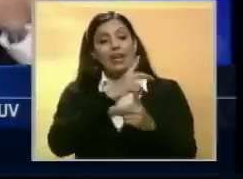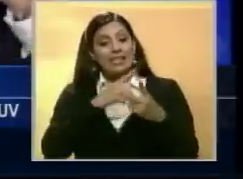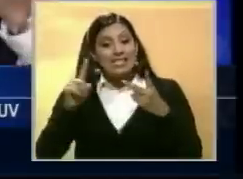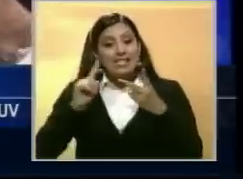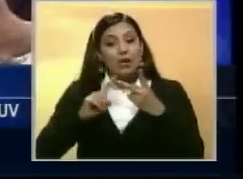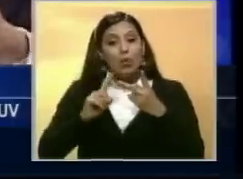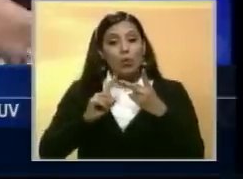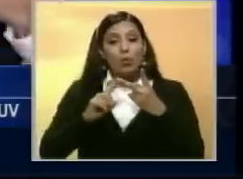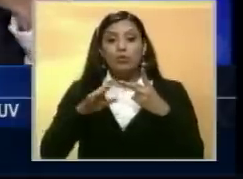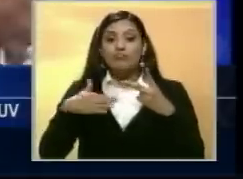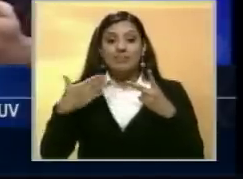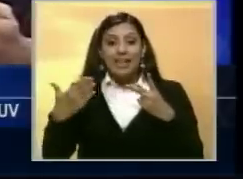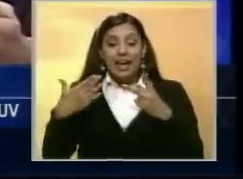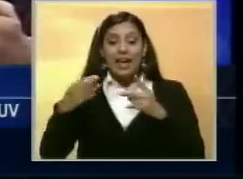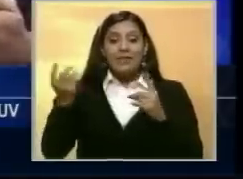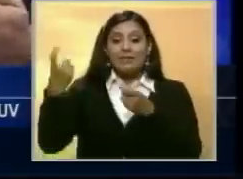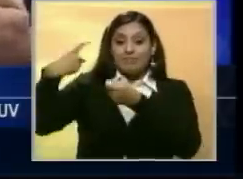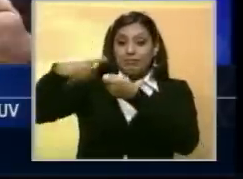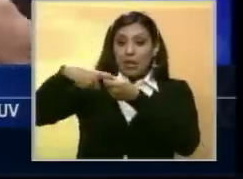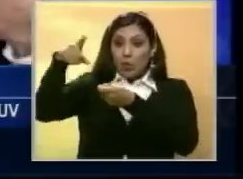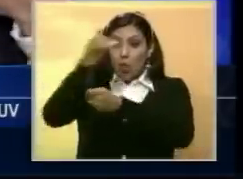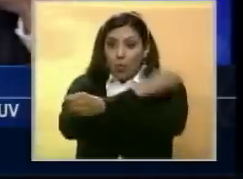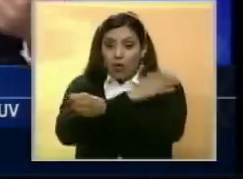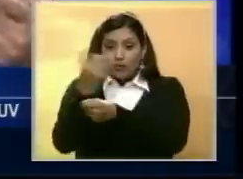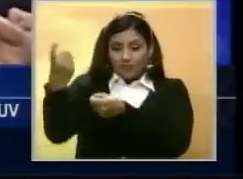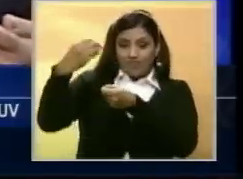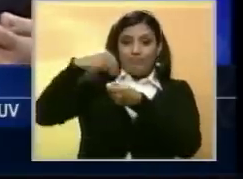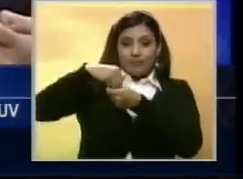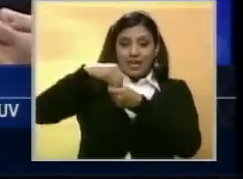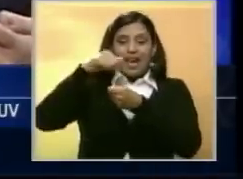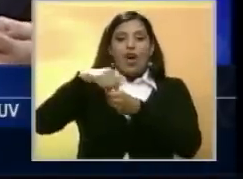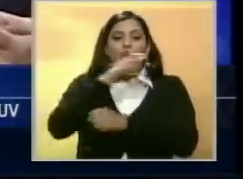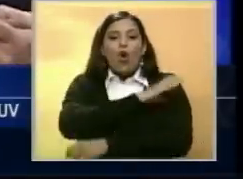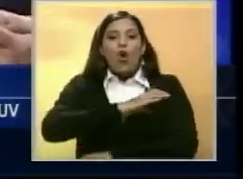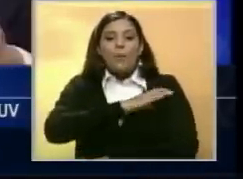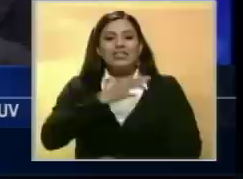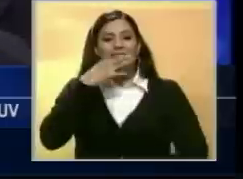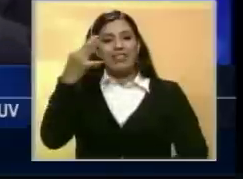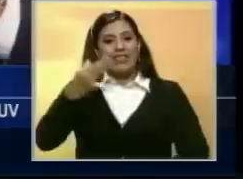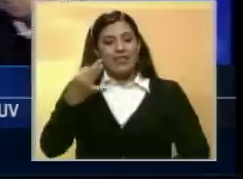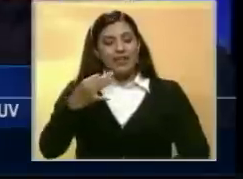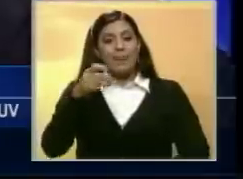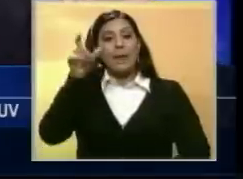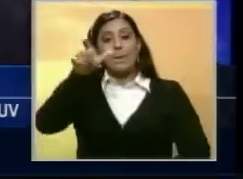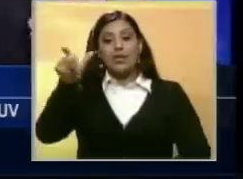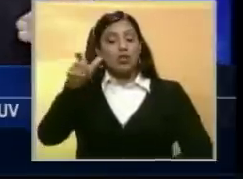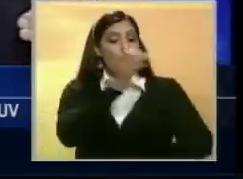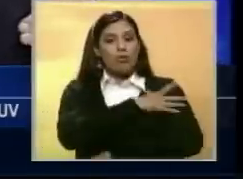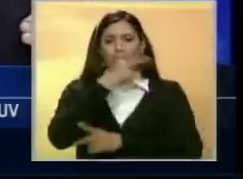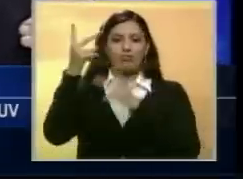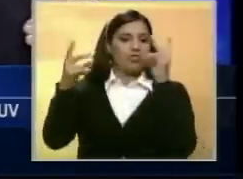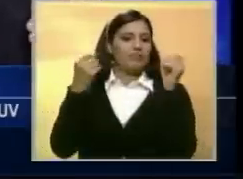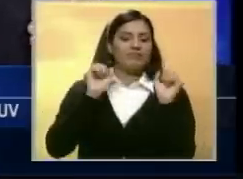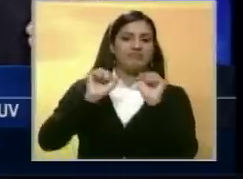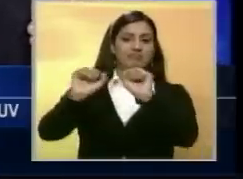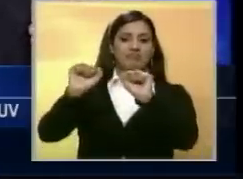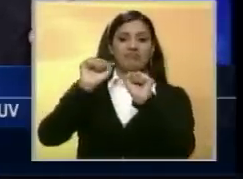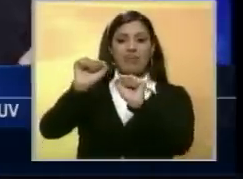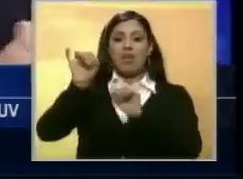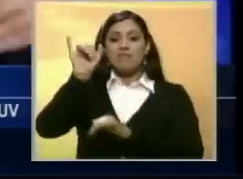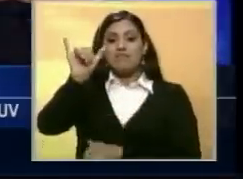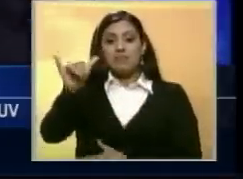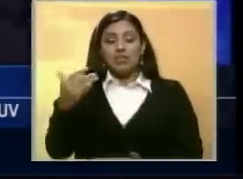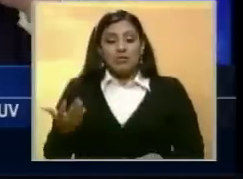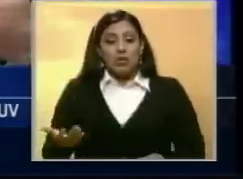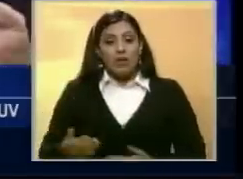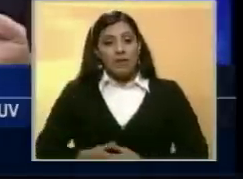la incorporación de la oposición a la Comisión de la Verdad, que ellos se han negado a participar en la Comisión de la